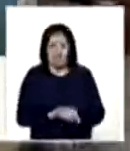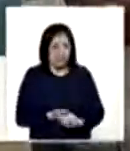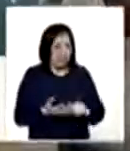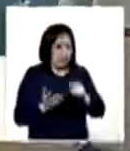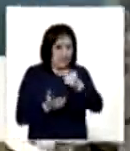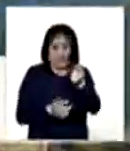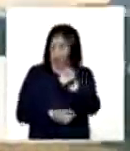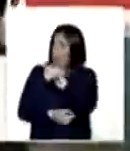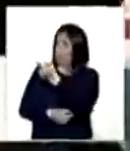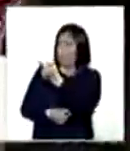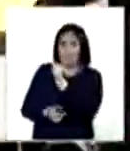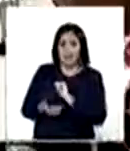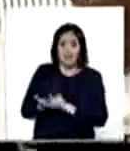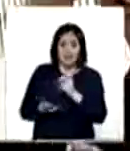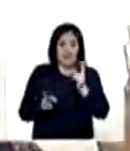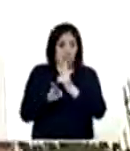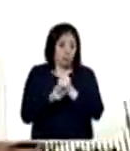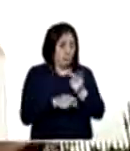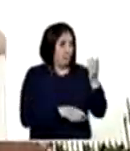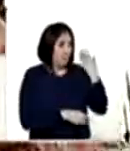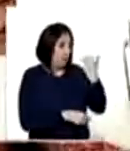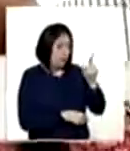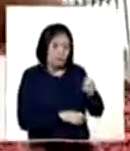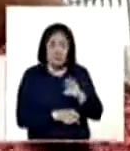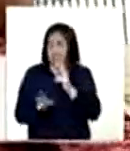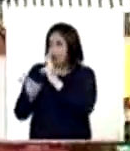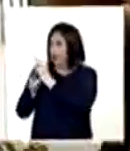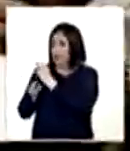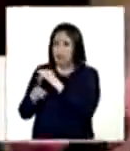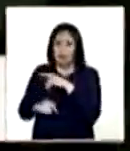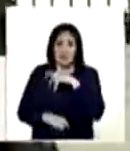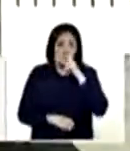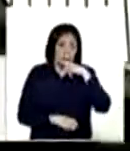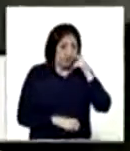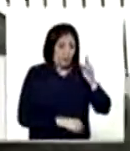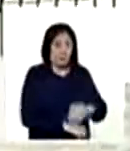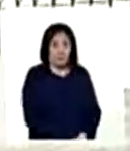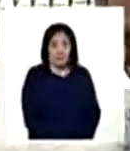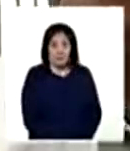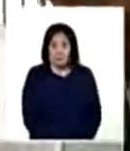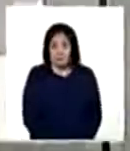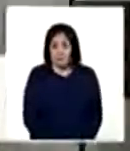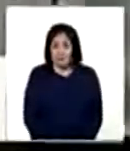Acá también. Acá tengo una coneja blanca y una coneja rosada. Ya, entonces.